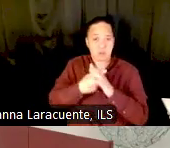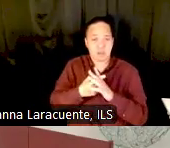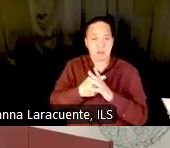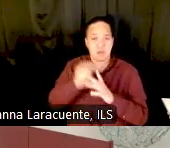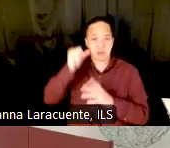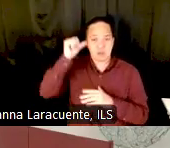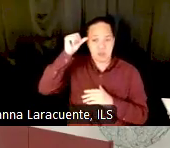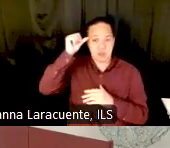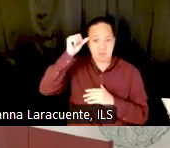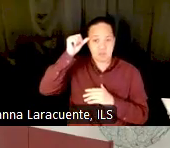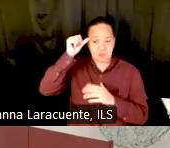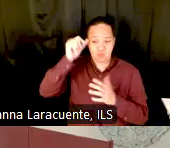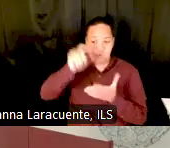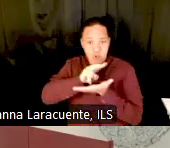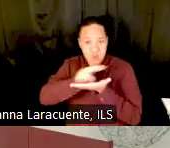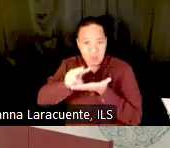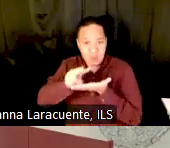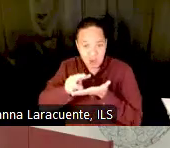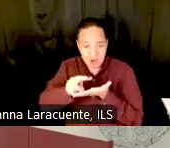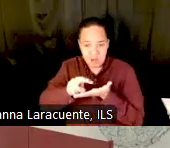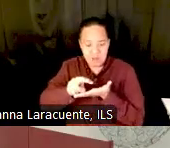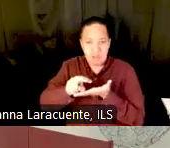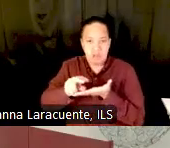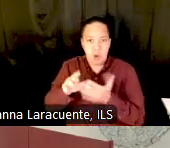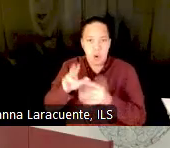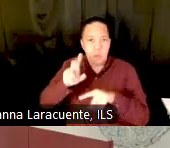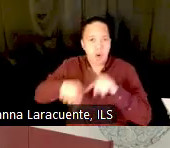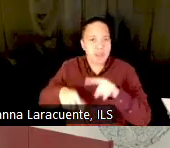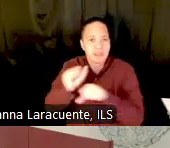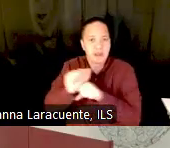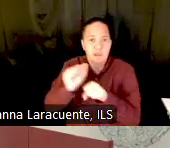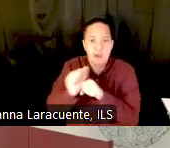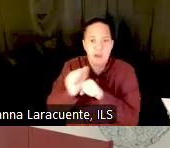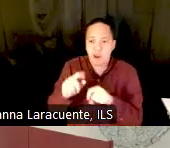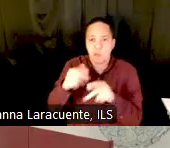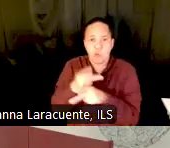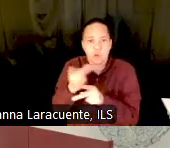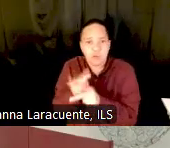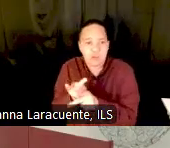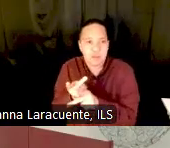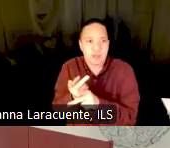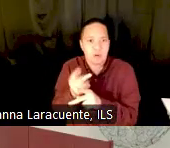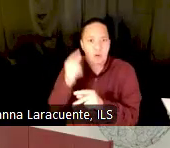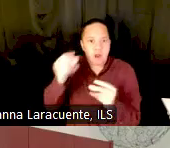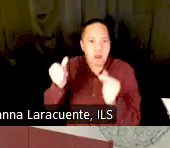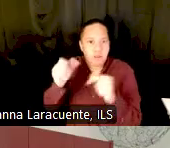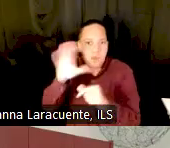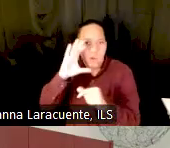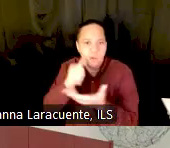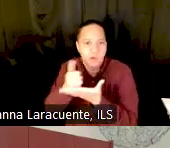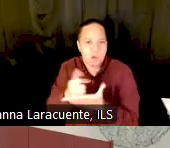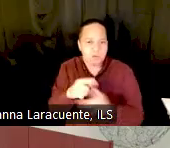puede trabajar, pide ayuda inmediata, porque si no, no puede ser productivo. En cambio, un niño lo